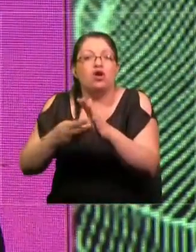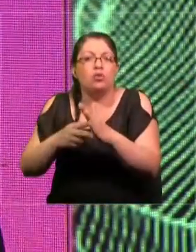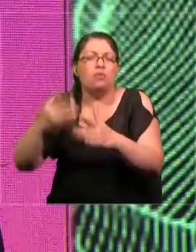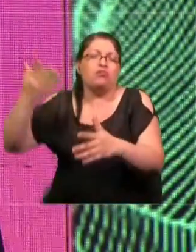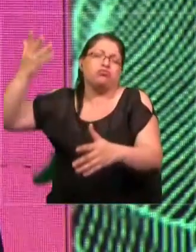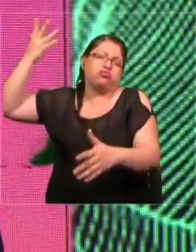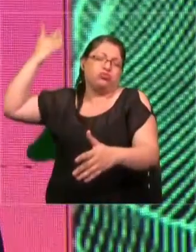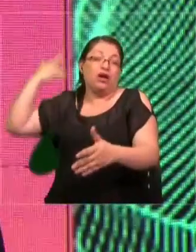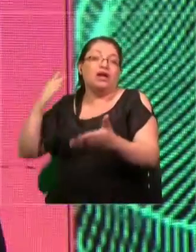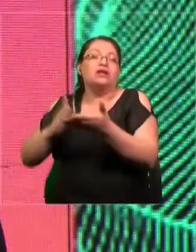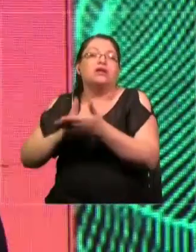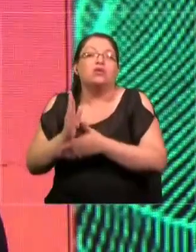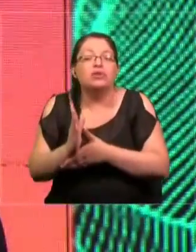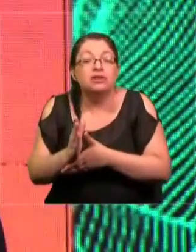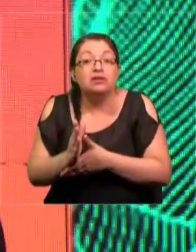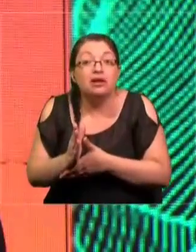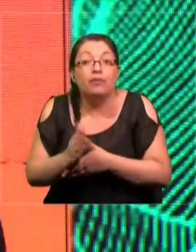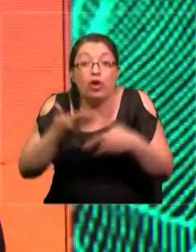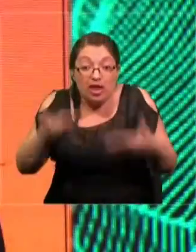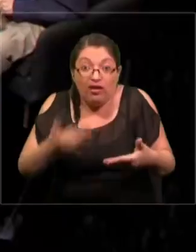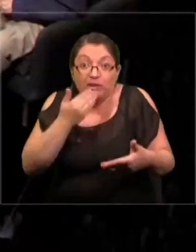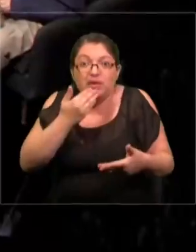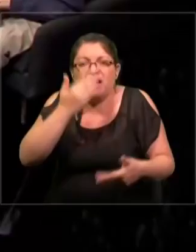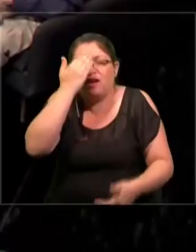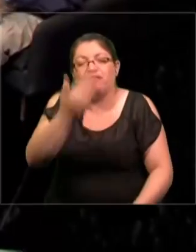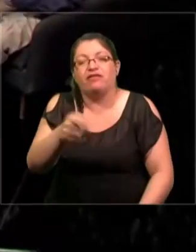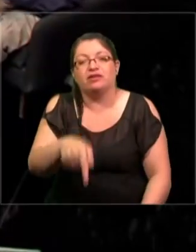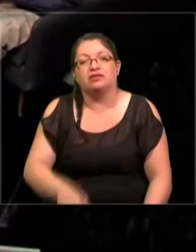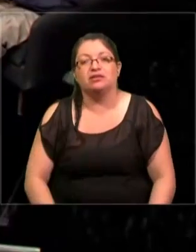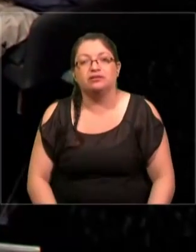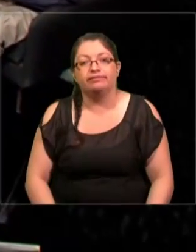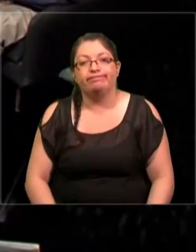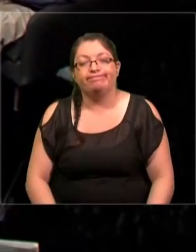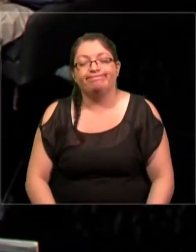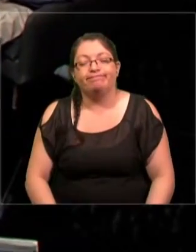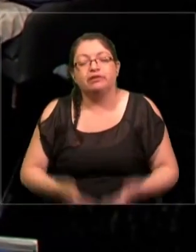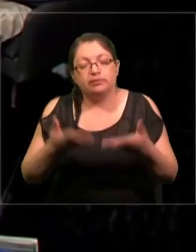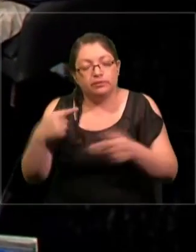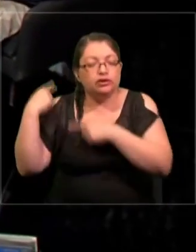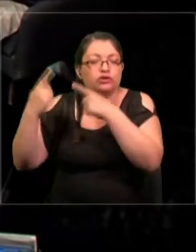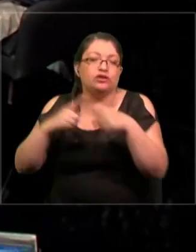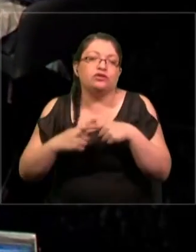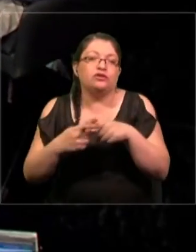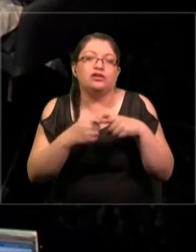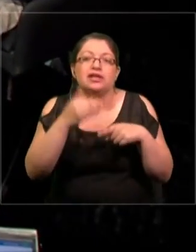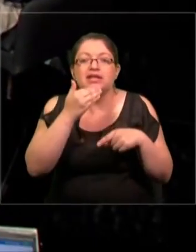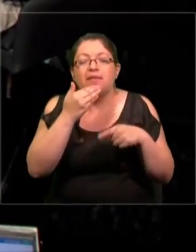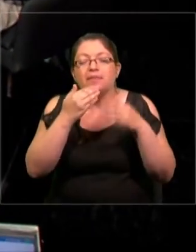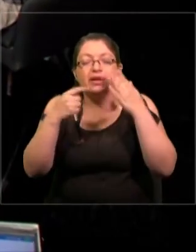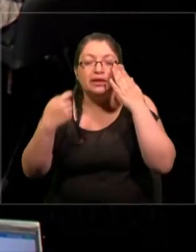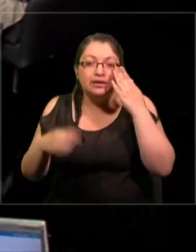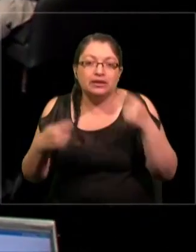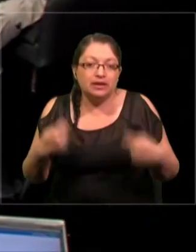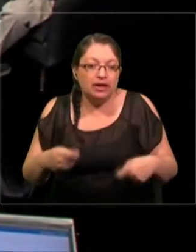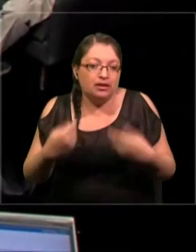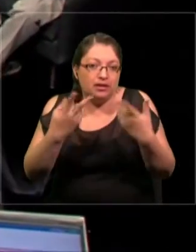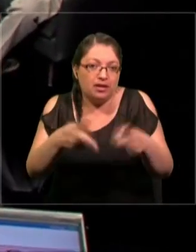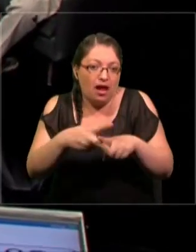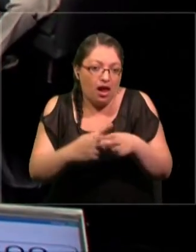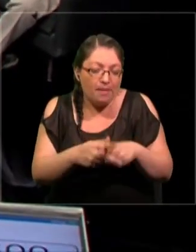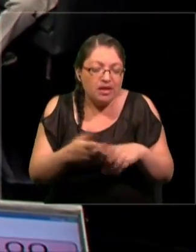y presente que tiene que enfrentar. Por eso la historia social también procura entregar elementos